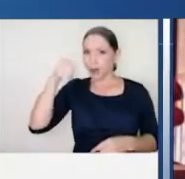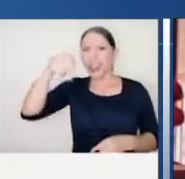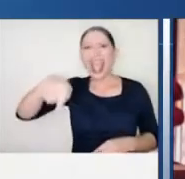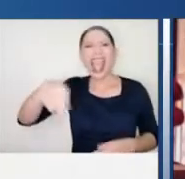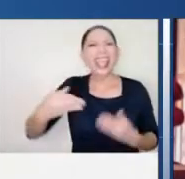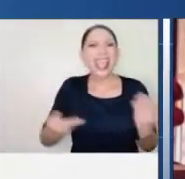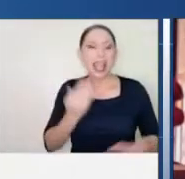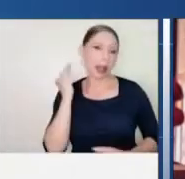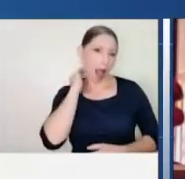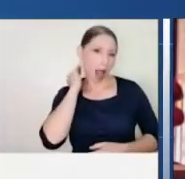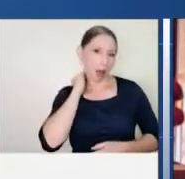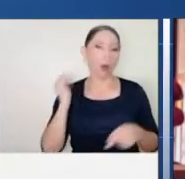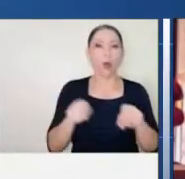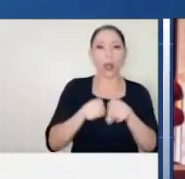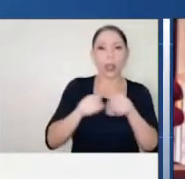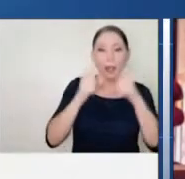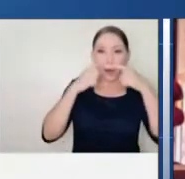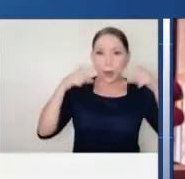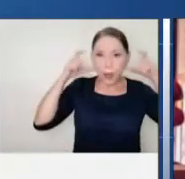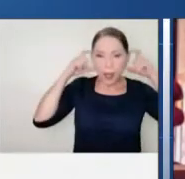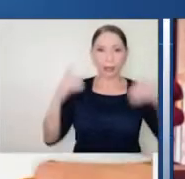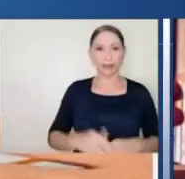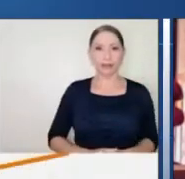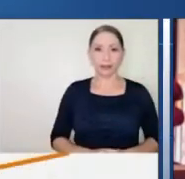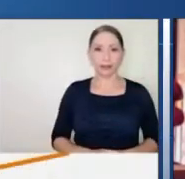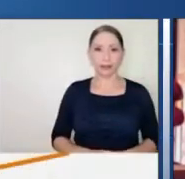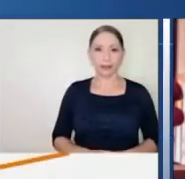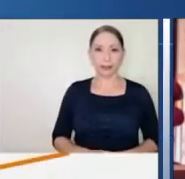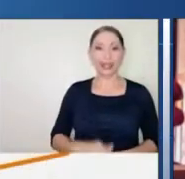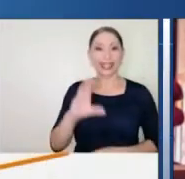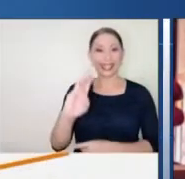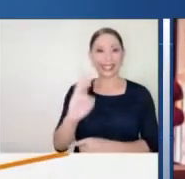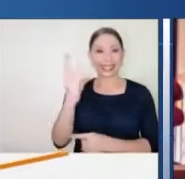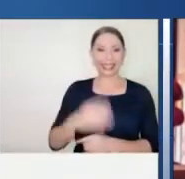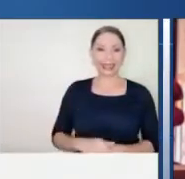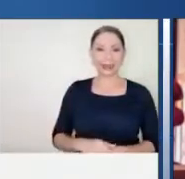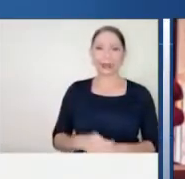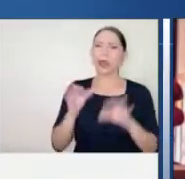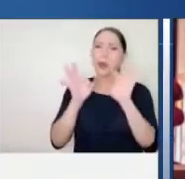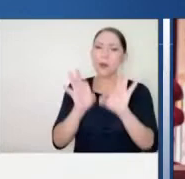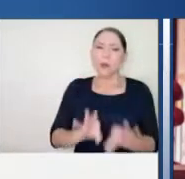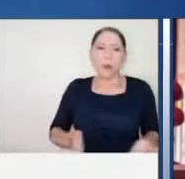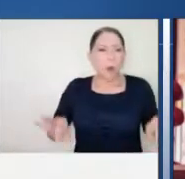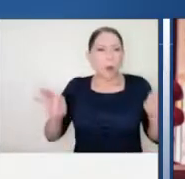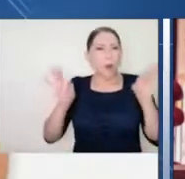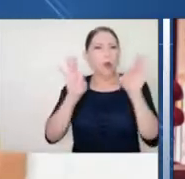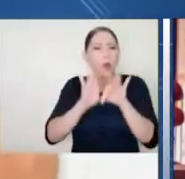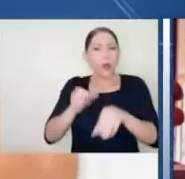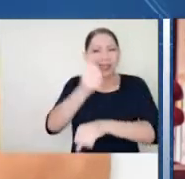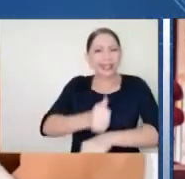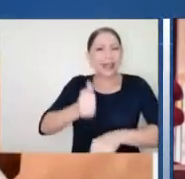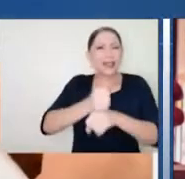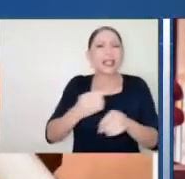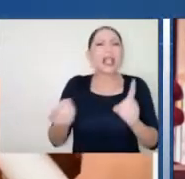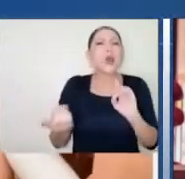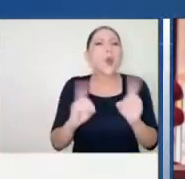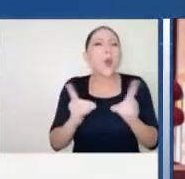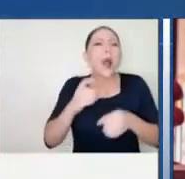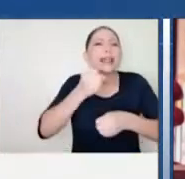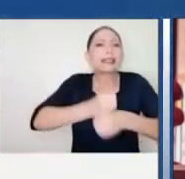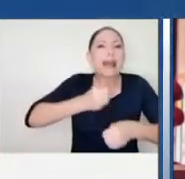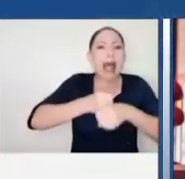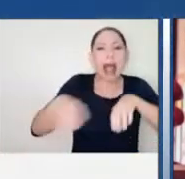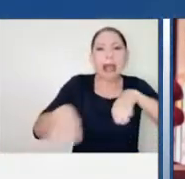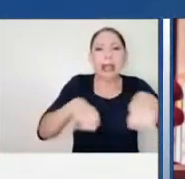la población es que se dirija a su zona de seguridad, a su punto seguro en su casa, que puede ser el patio, si tenemos